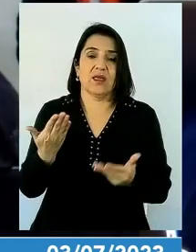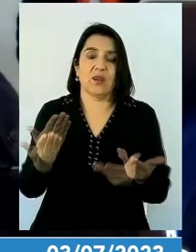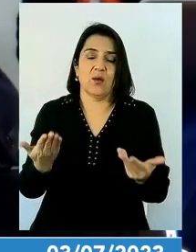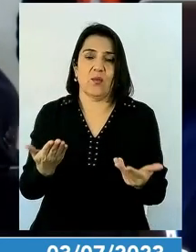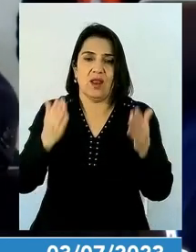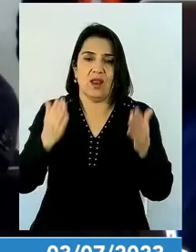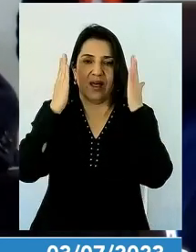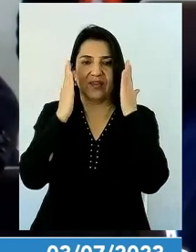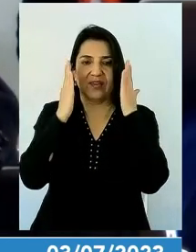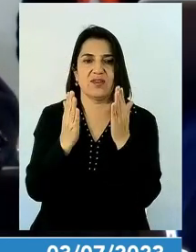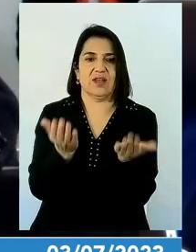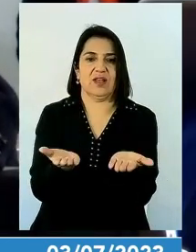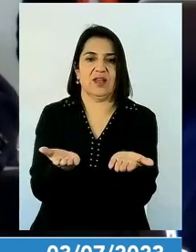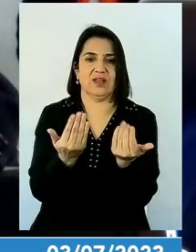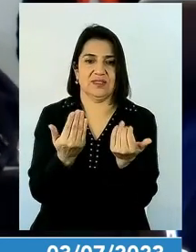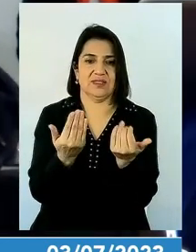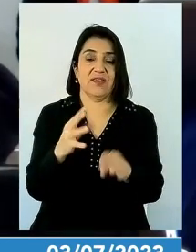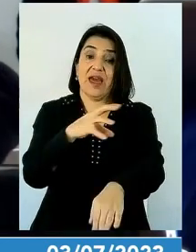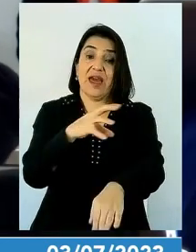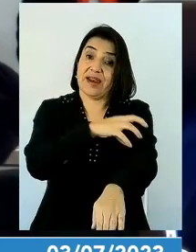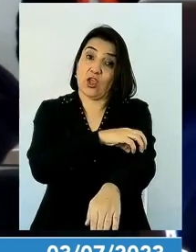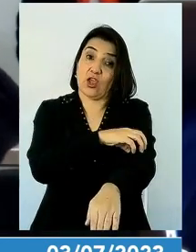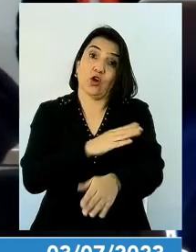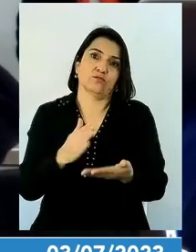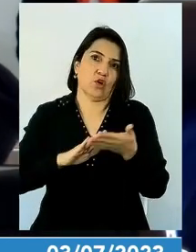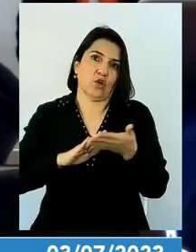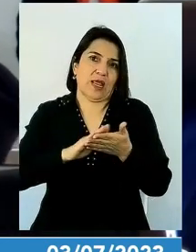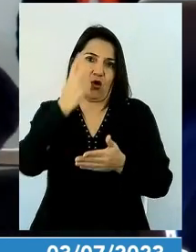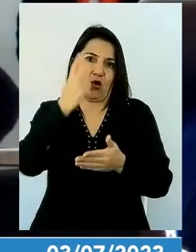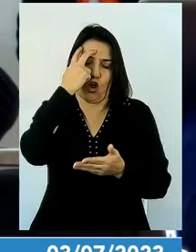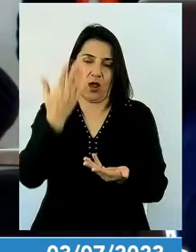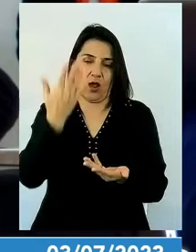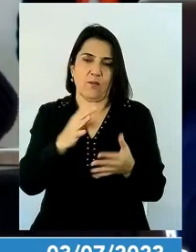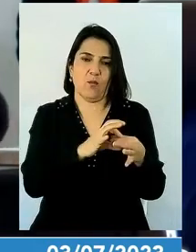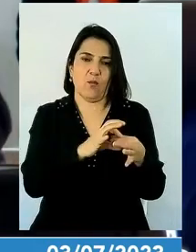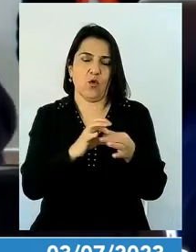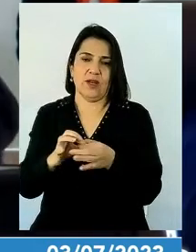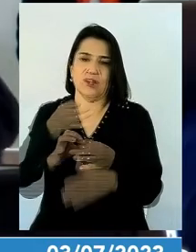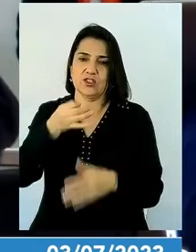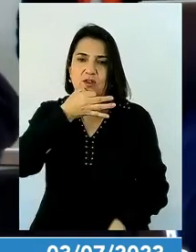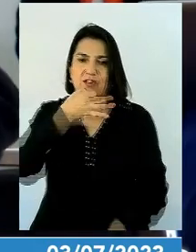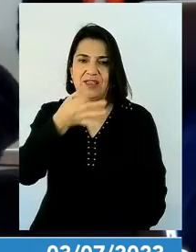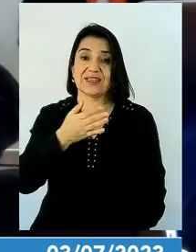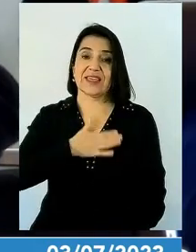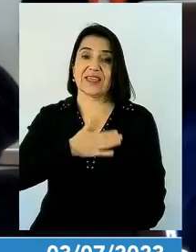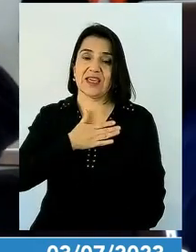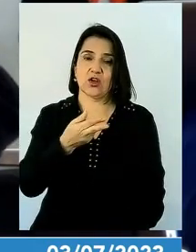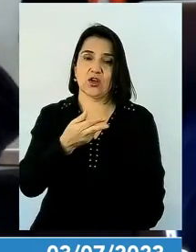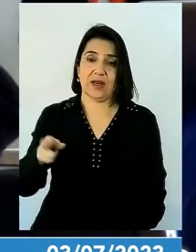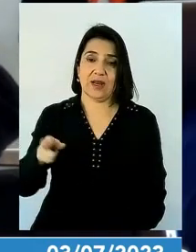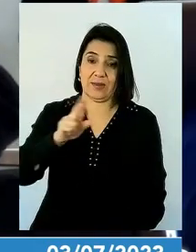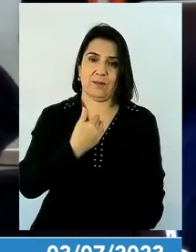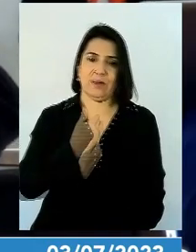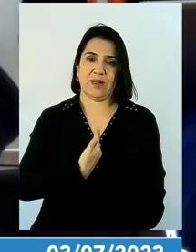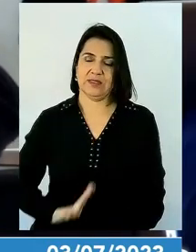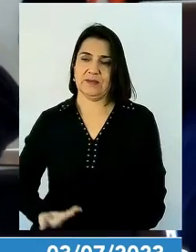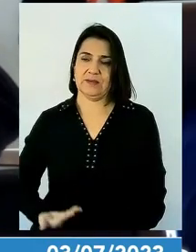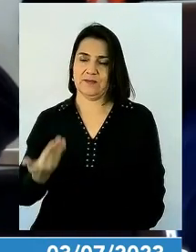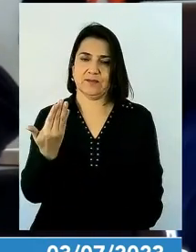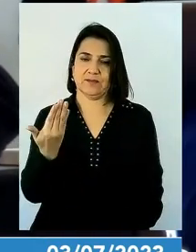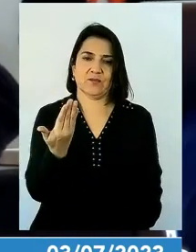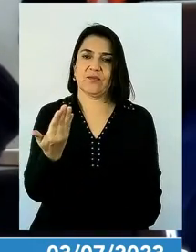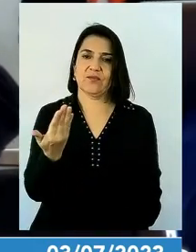una región como Coquimbo. Y por eso que el planteamiento era, y quiero insistir en eso, presidente, tal vez sea